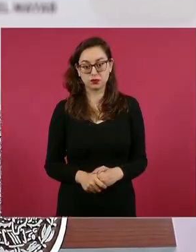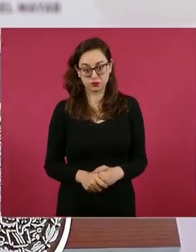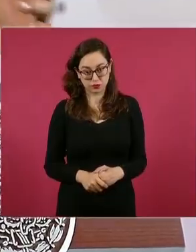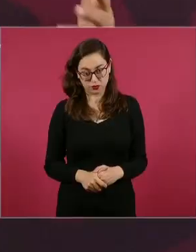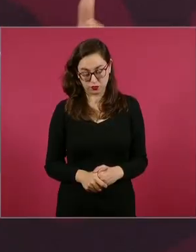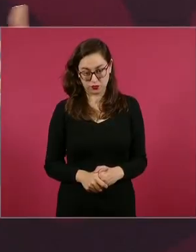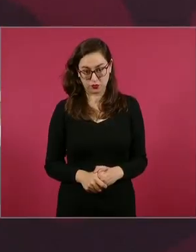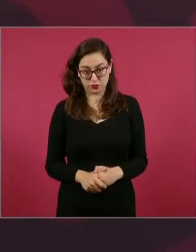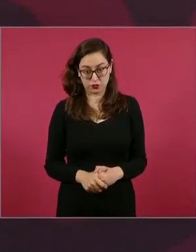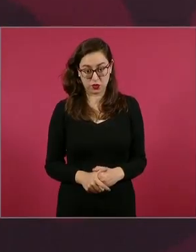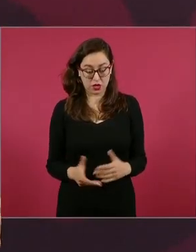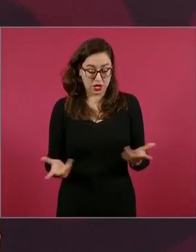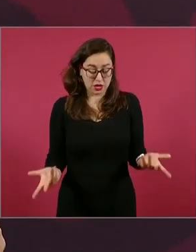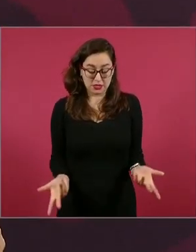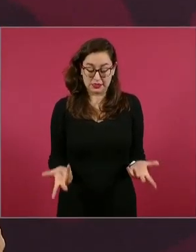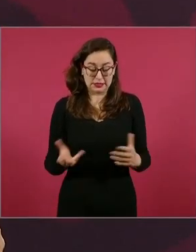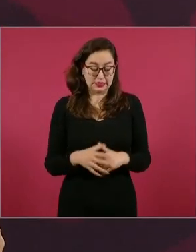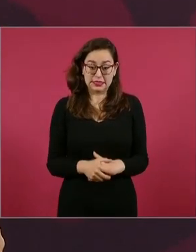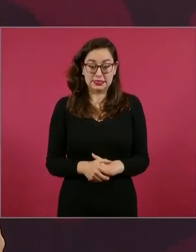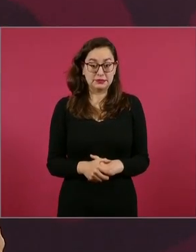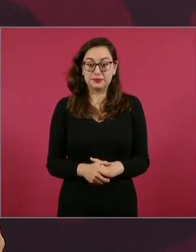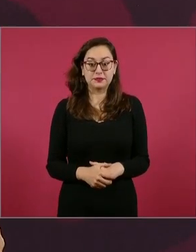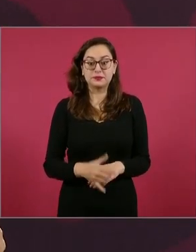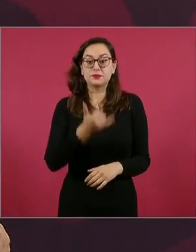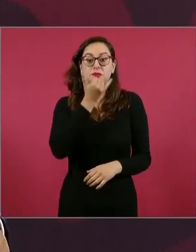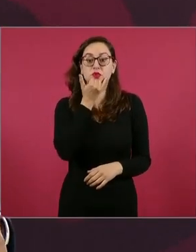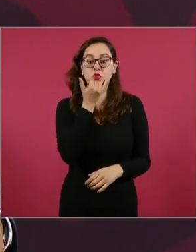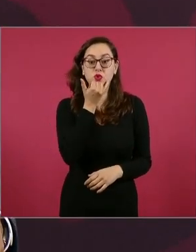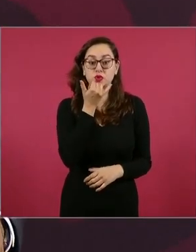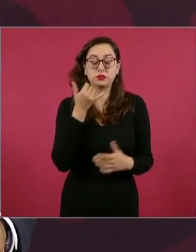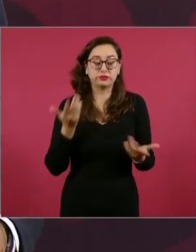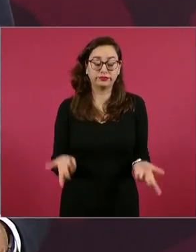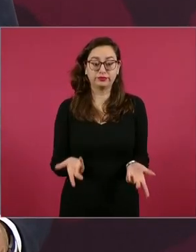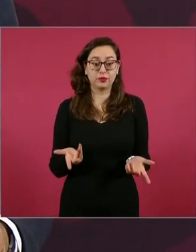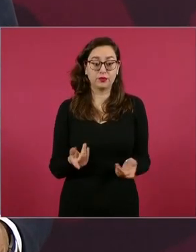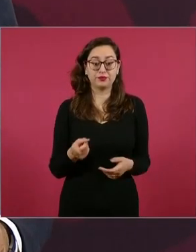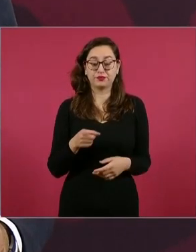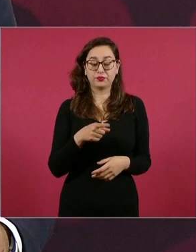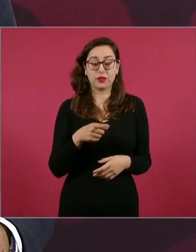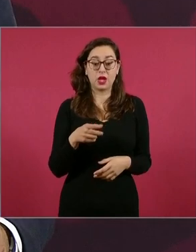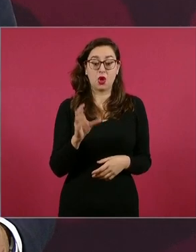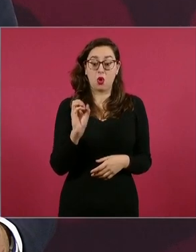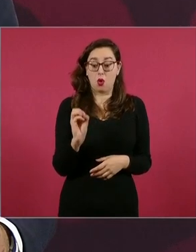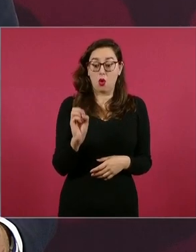las llamadas organizaciones no